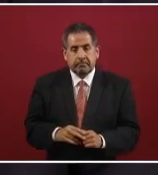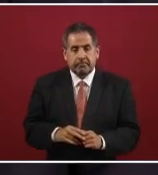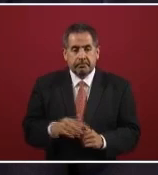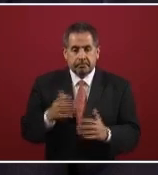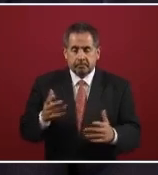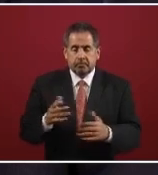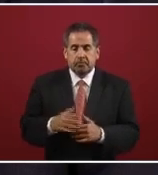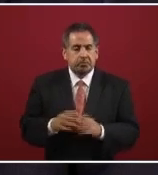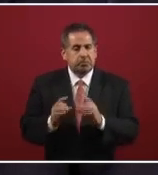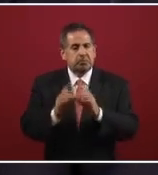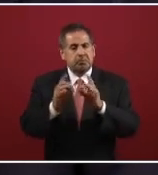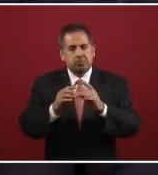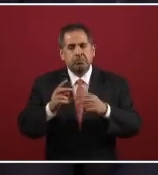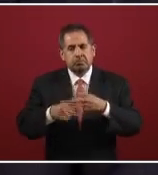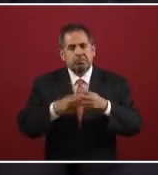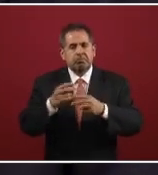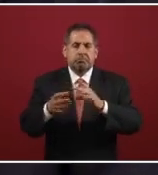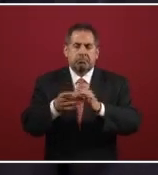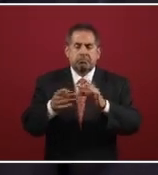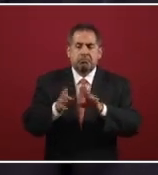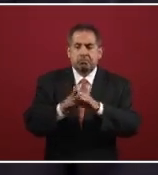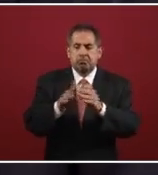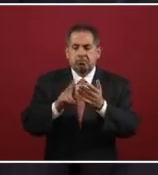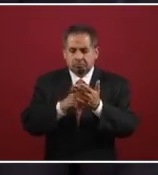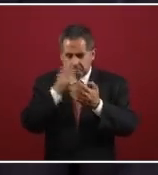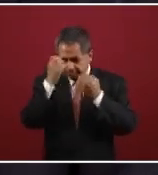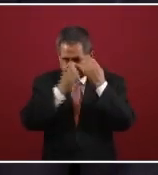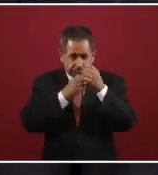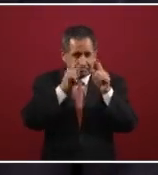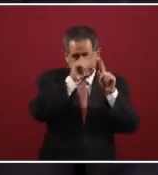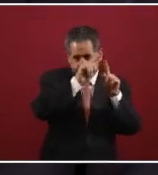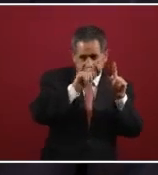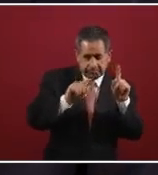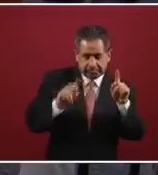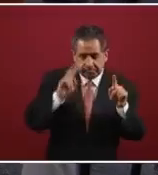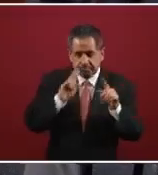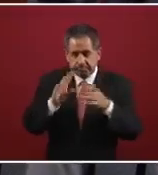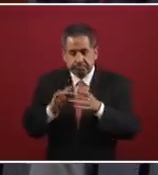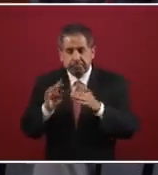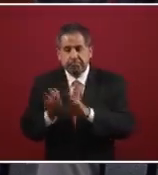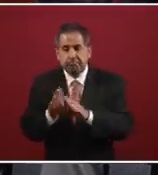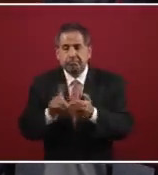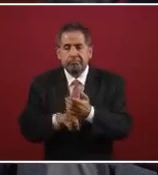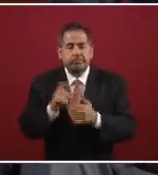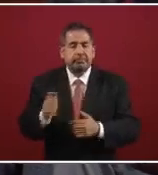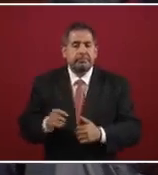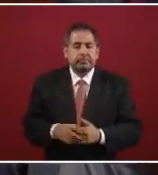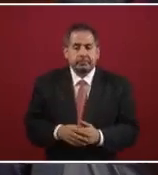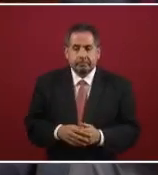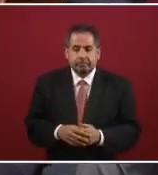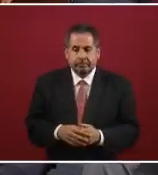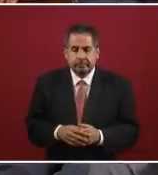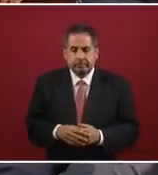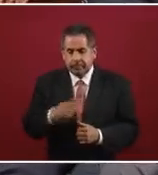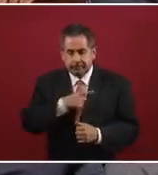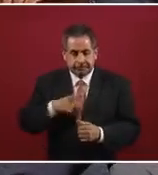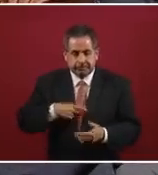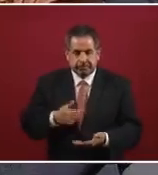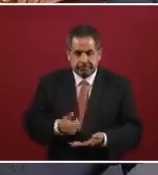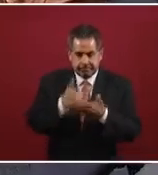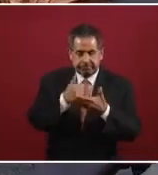entonces de repente vamos a hacer repaso porque todos tenemos que